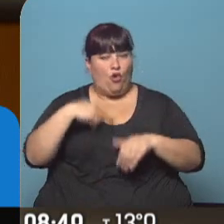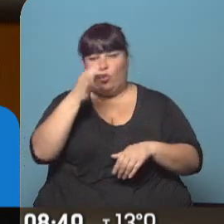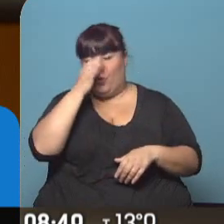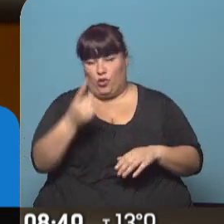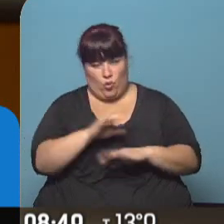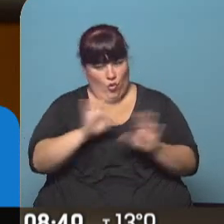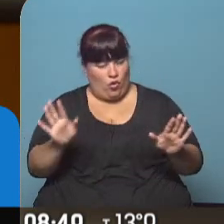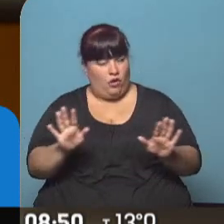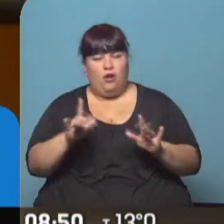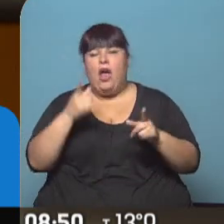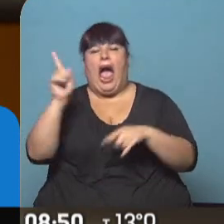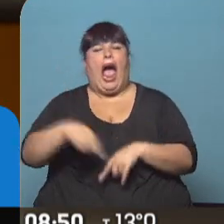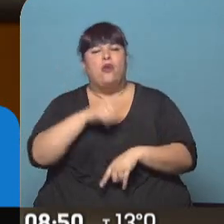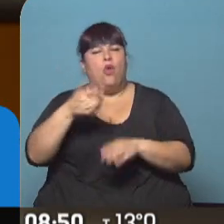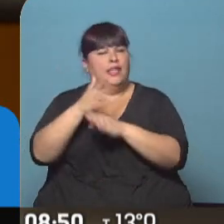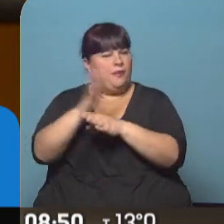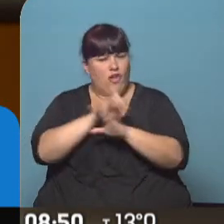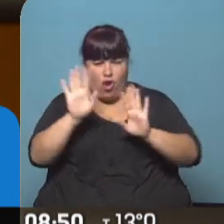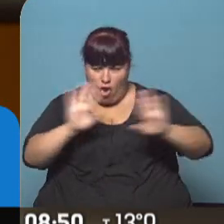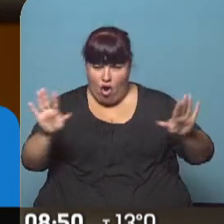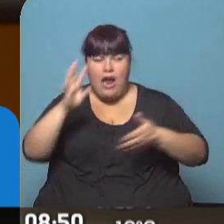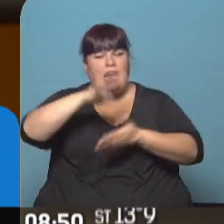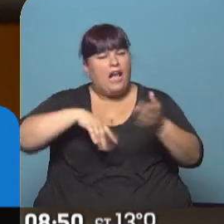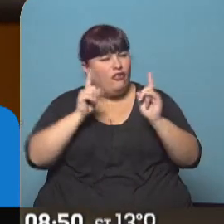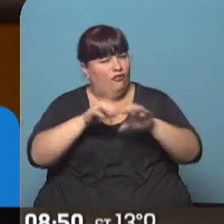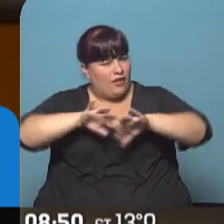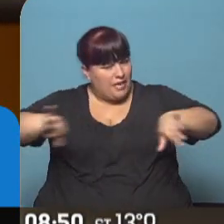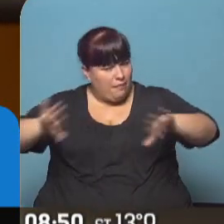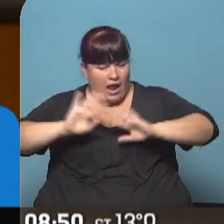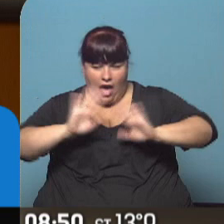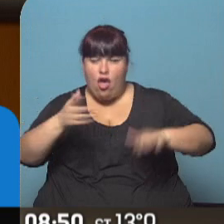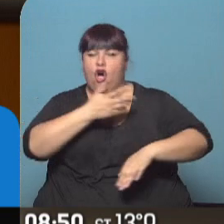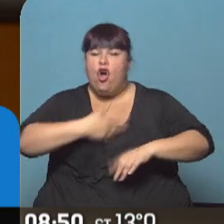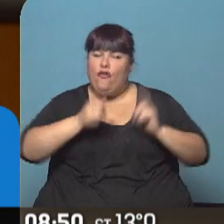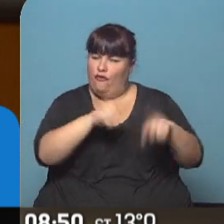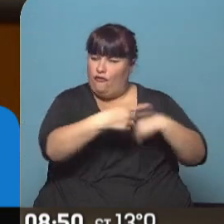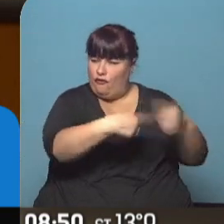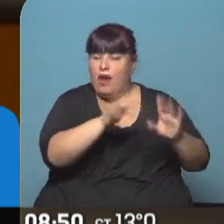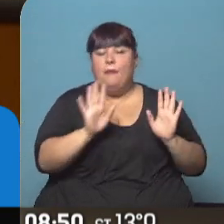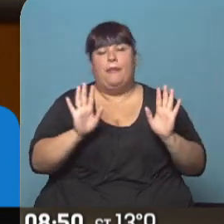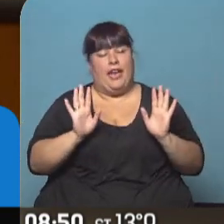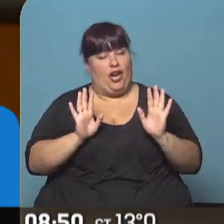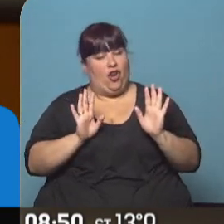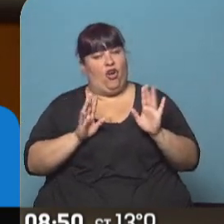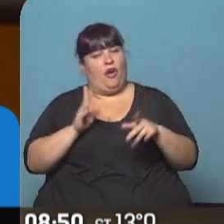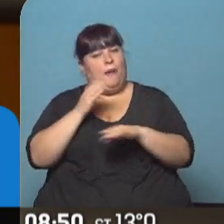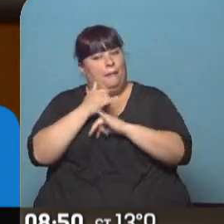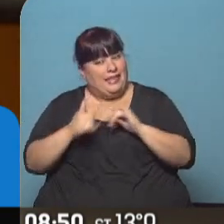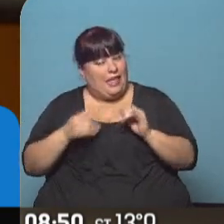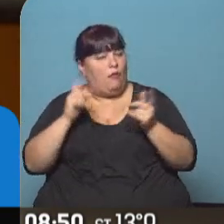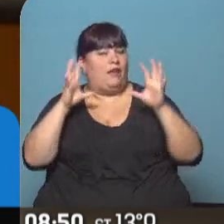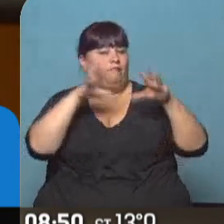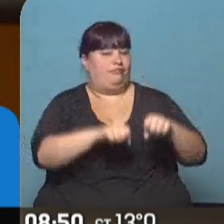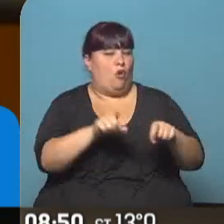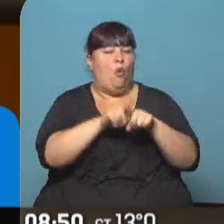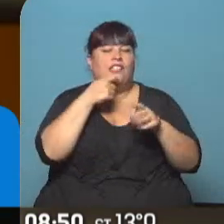21. Es decir, no se anula la autonomía. La autonomía catalana sigue funcionando, el autogobierno sigue funcionando, ahora a medio gas, porque estás intervenido.